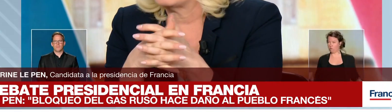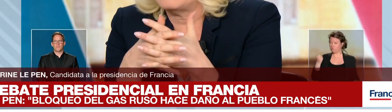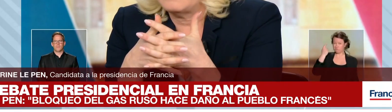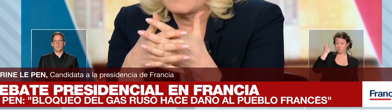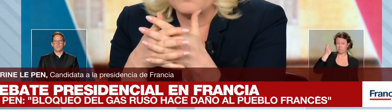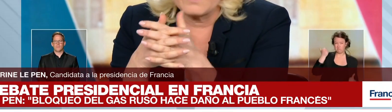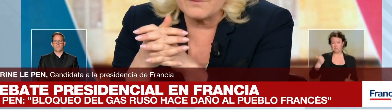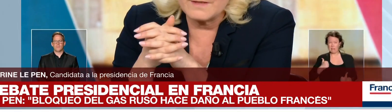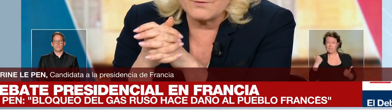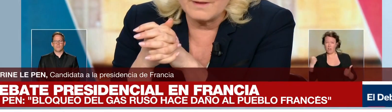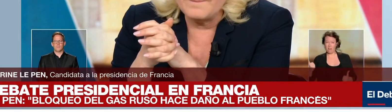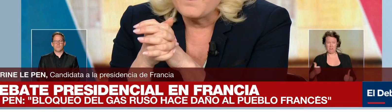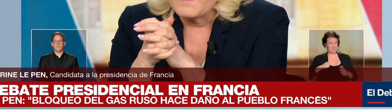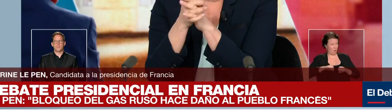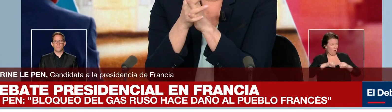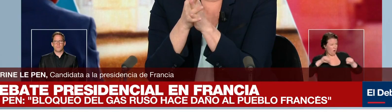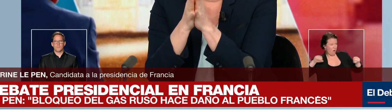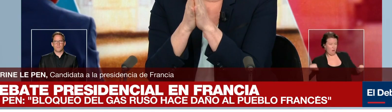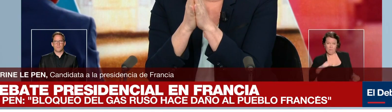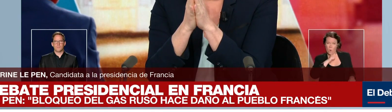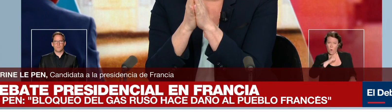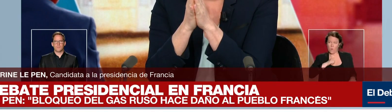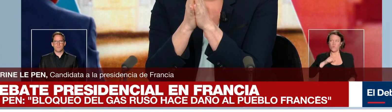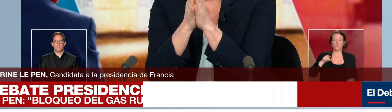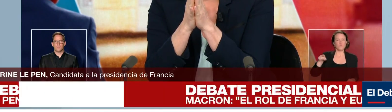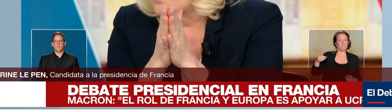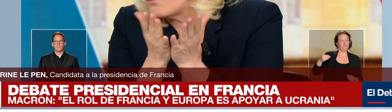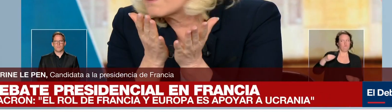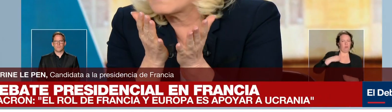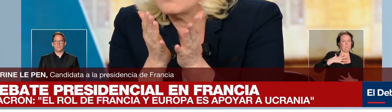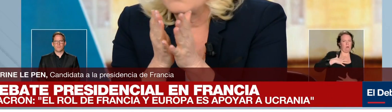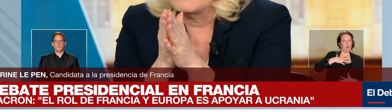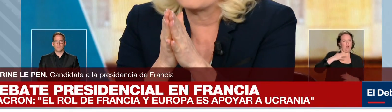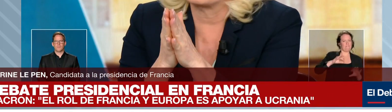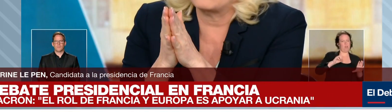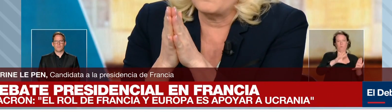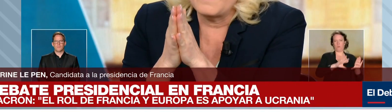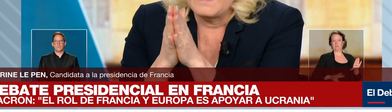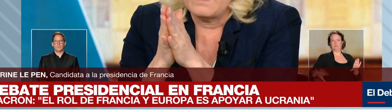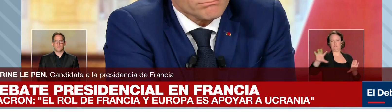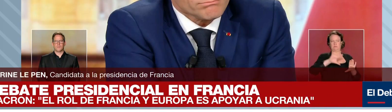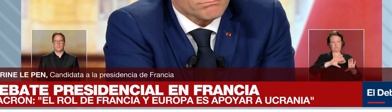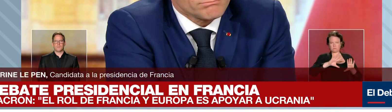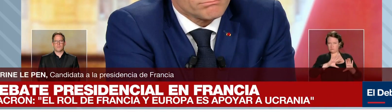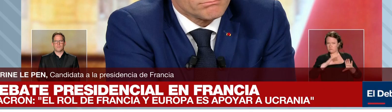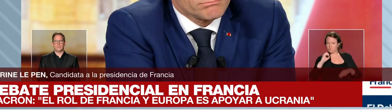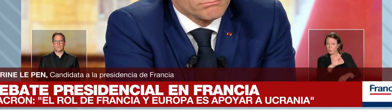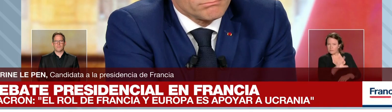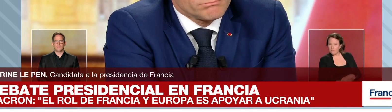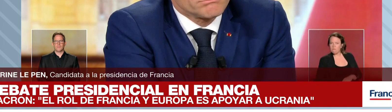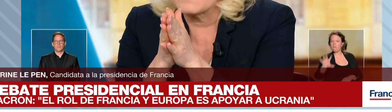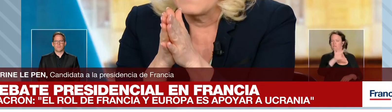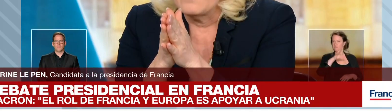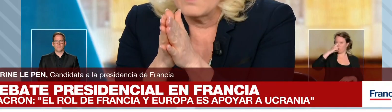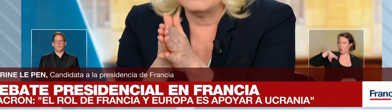monetario, incluso que se conviertan en un superpoder militar, lo que podría constituir un peligro muy grave para Occidente,